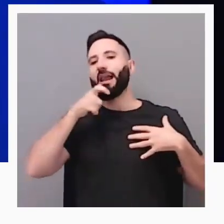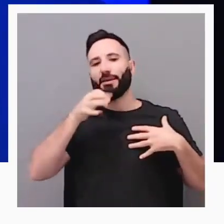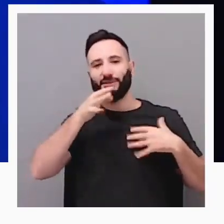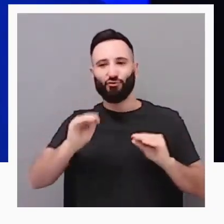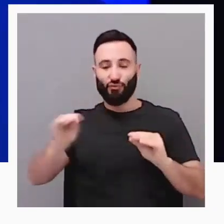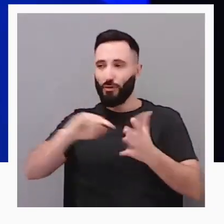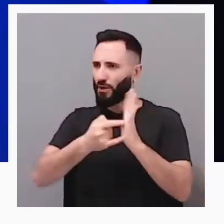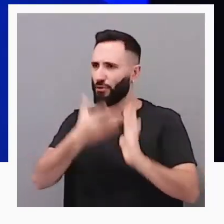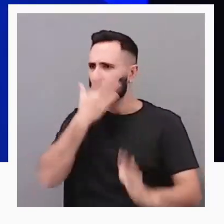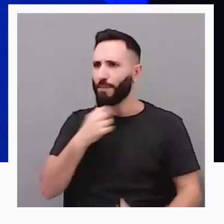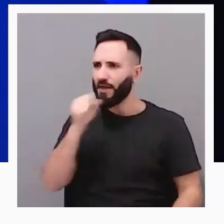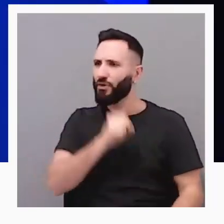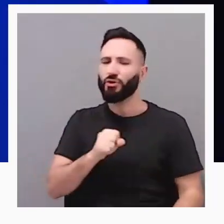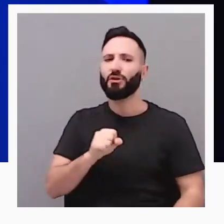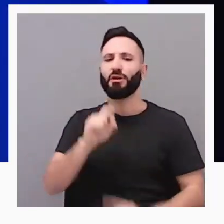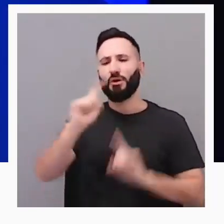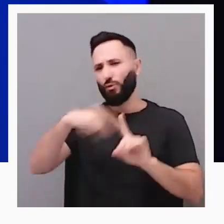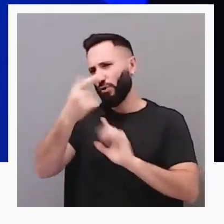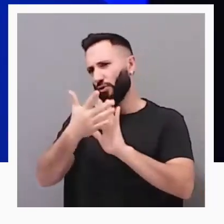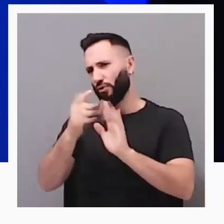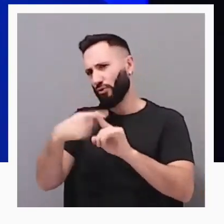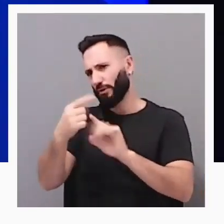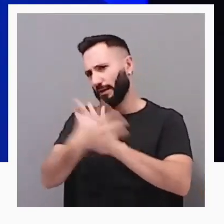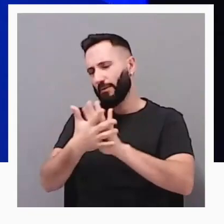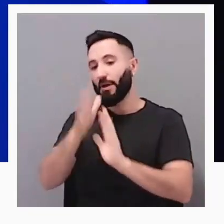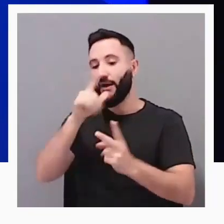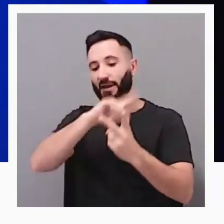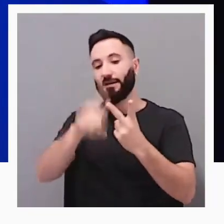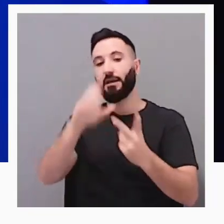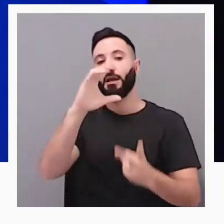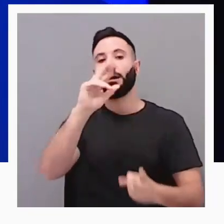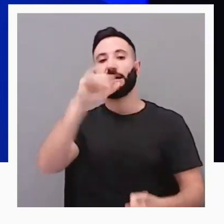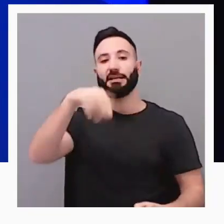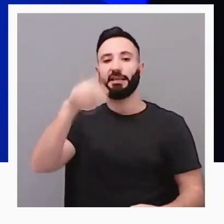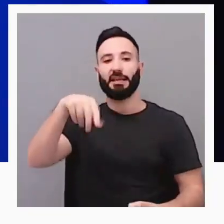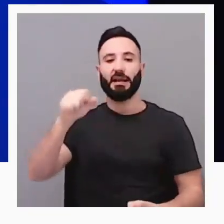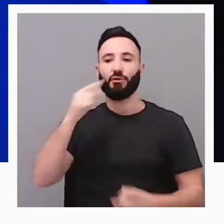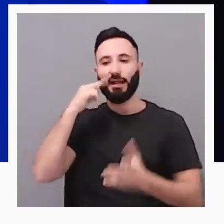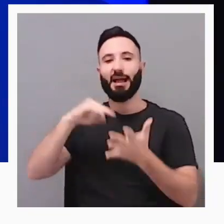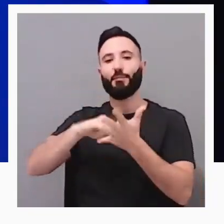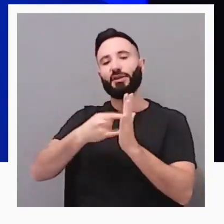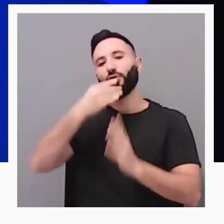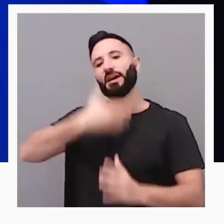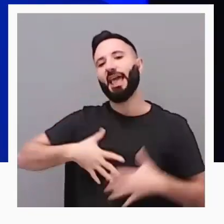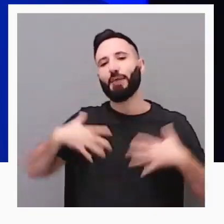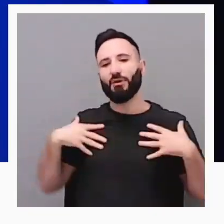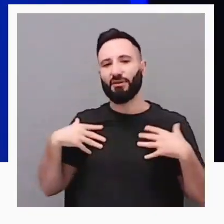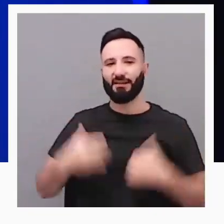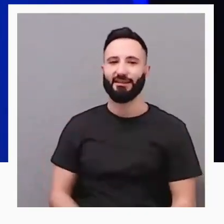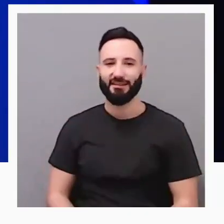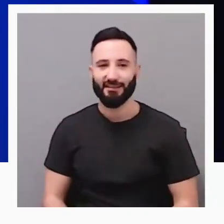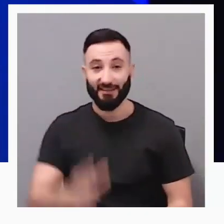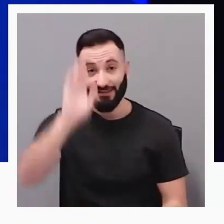precioso, vamos a hablar después más de cosas. Ahora escuchamos a Cristina que nos cuente otro proyecto emocionante. Obrigada. Boa